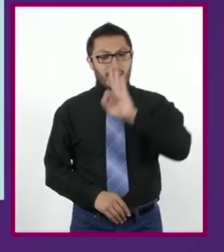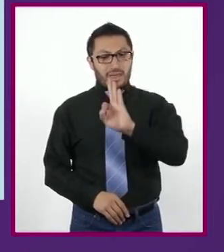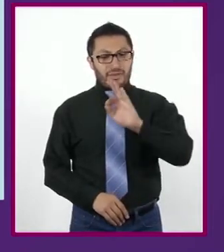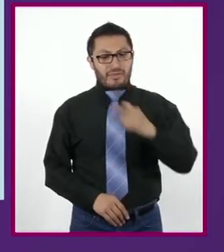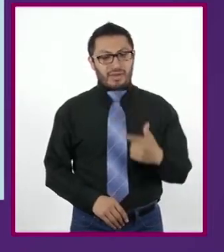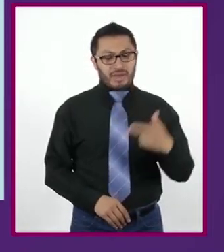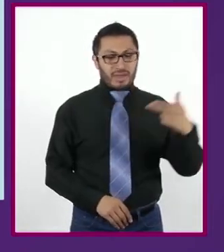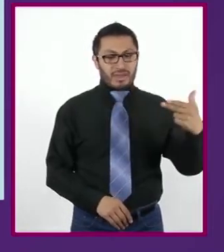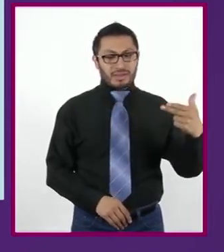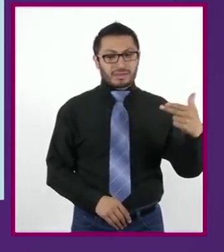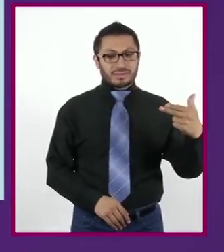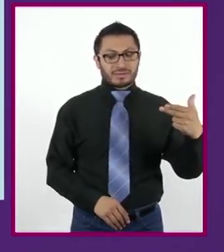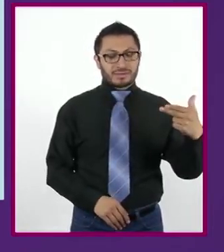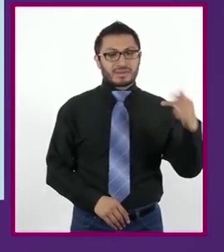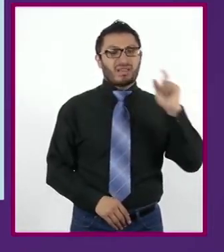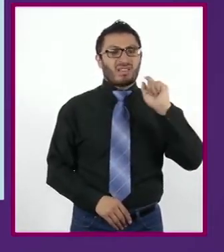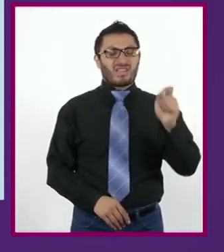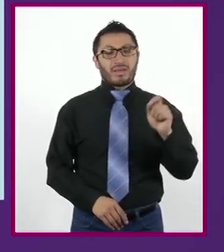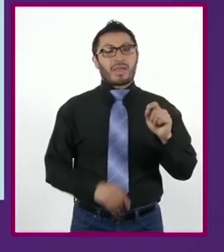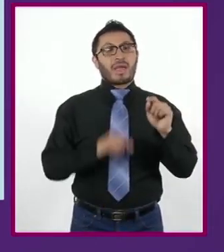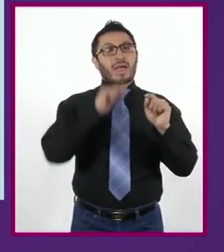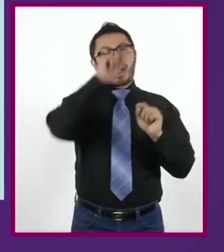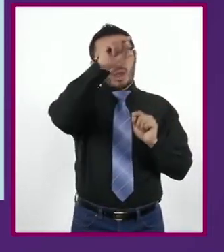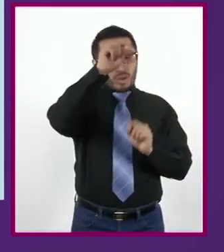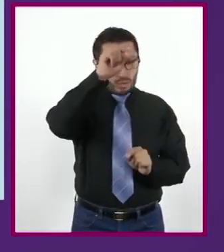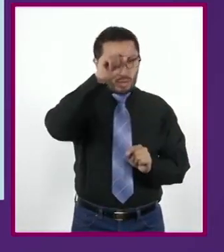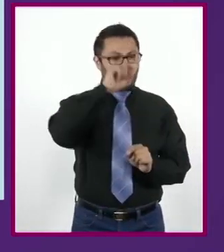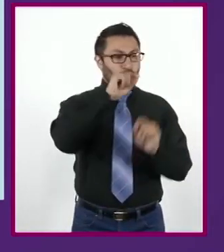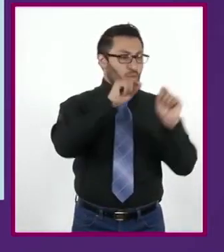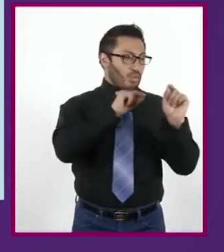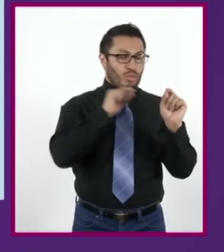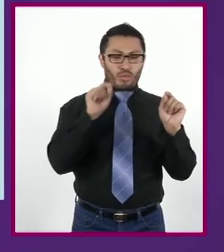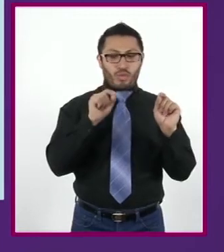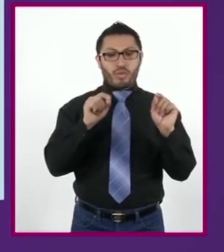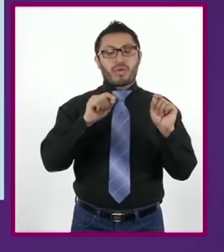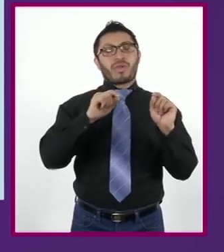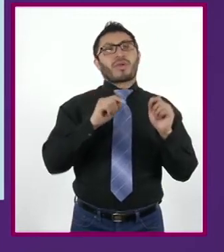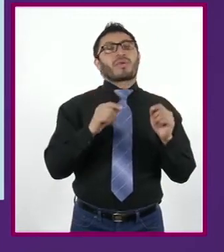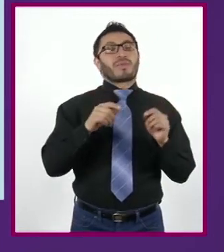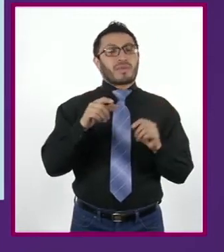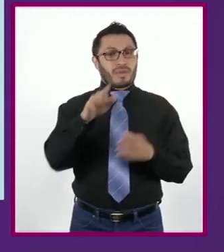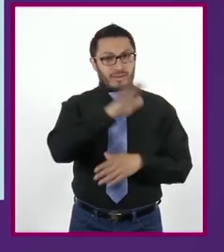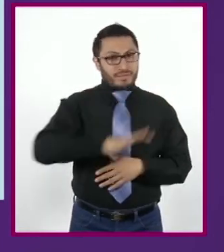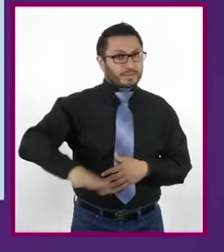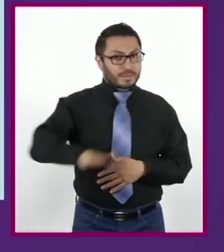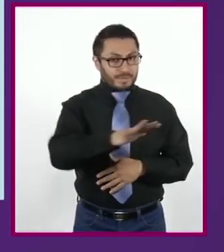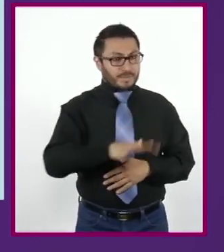EFGH son los puntos medios de los lados del terreno.